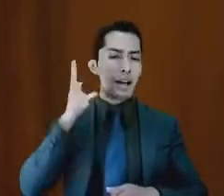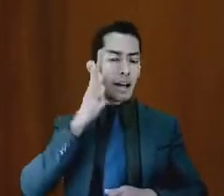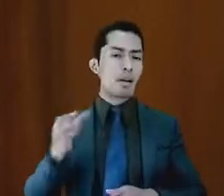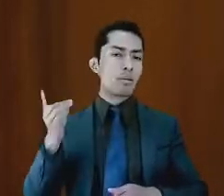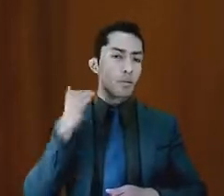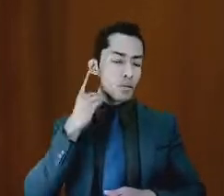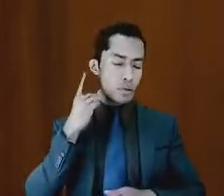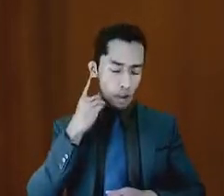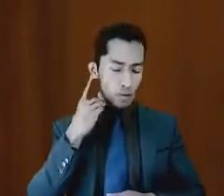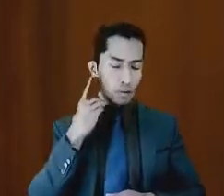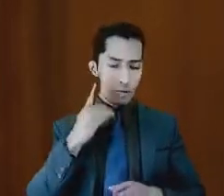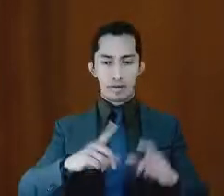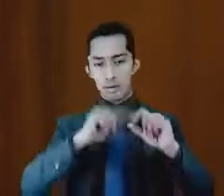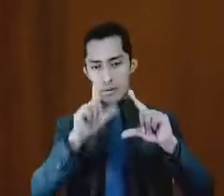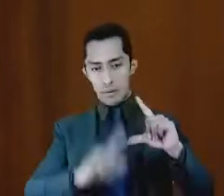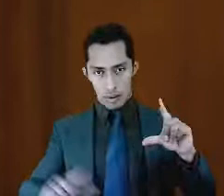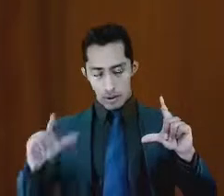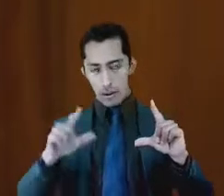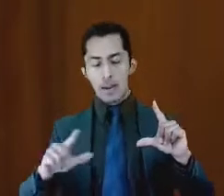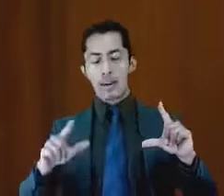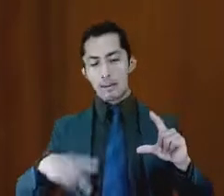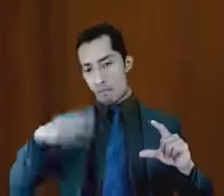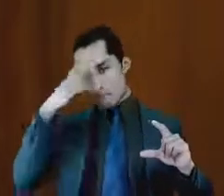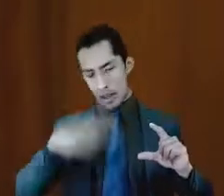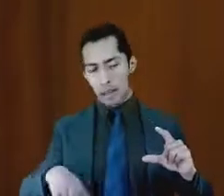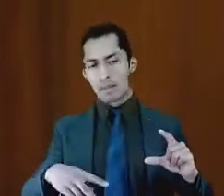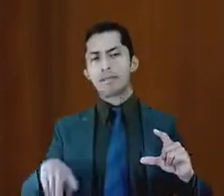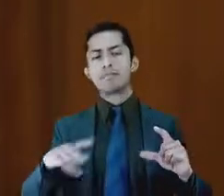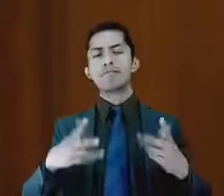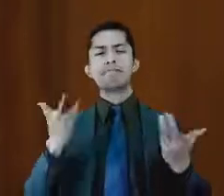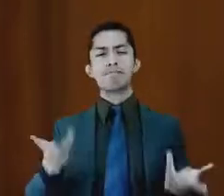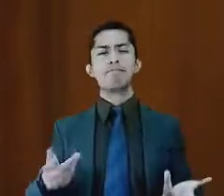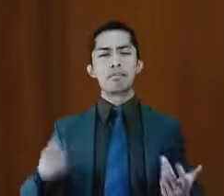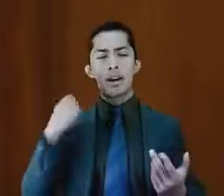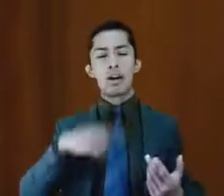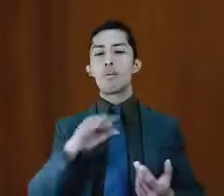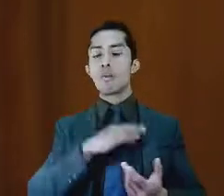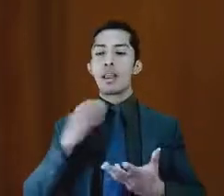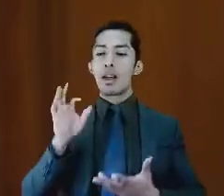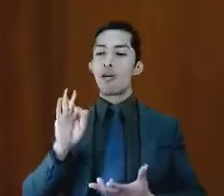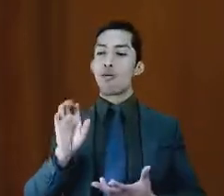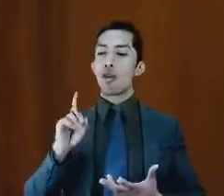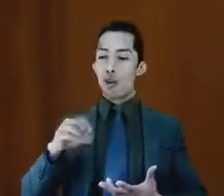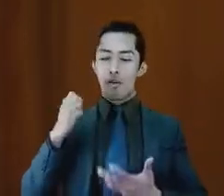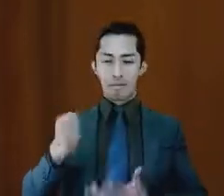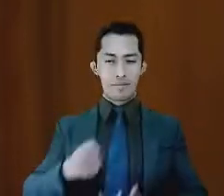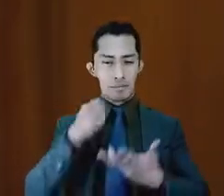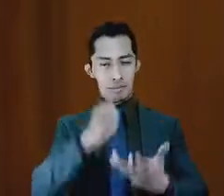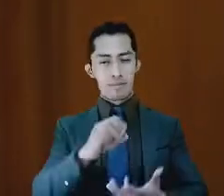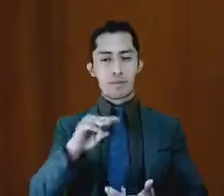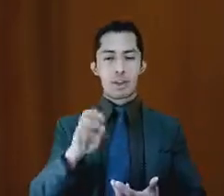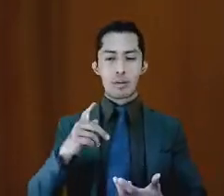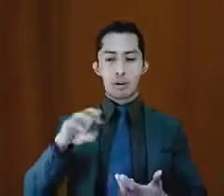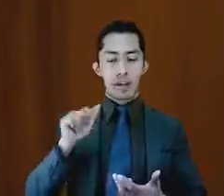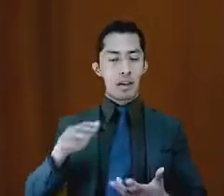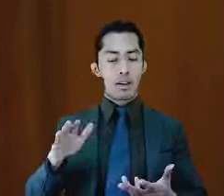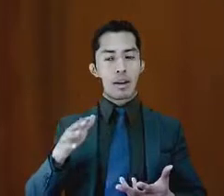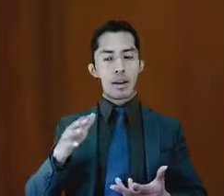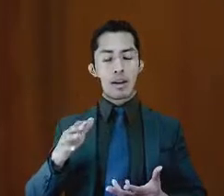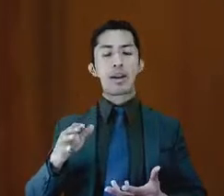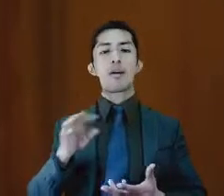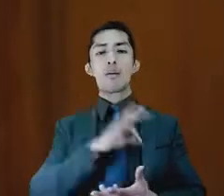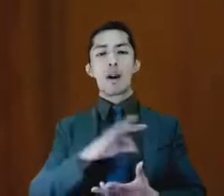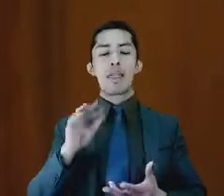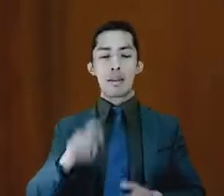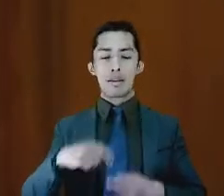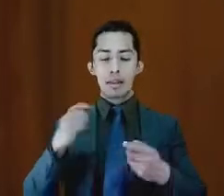Diputados del Honorable Congreso de la Unión a efecto de que se restituya el Fondo Metropolitano para el próximo ejercicio